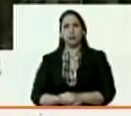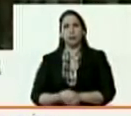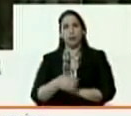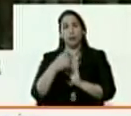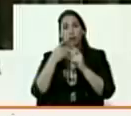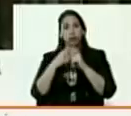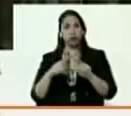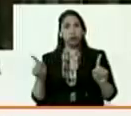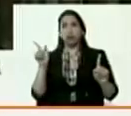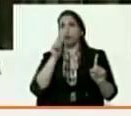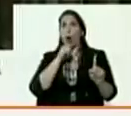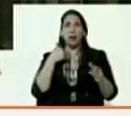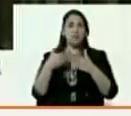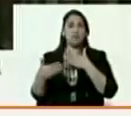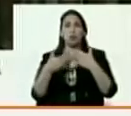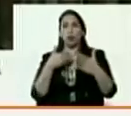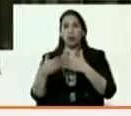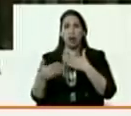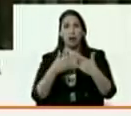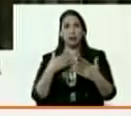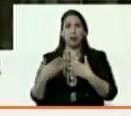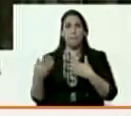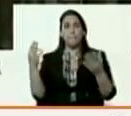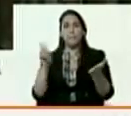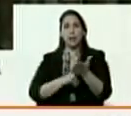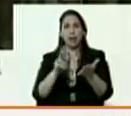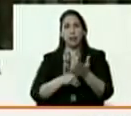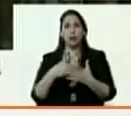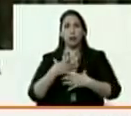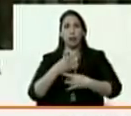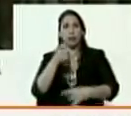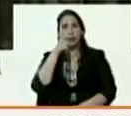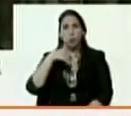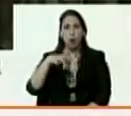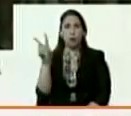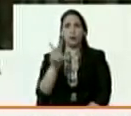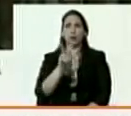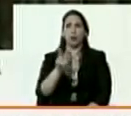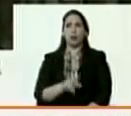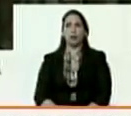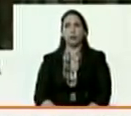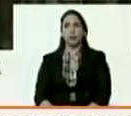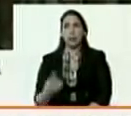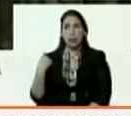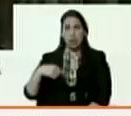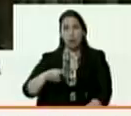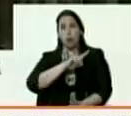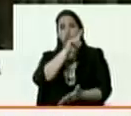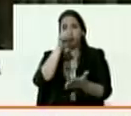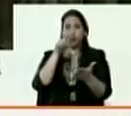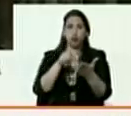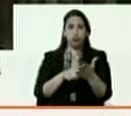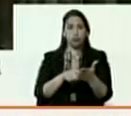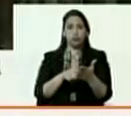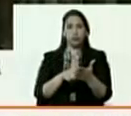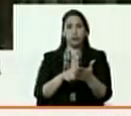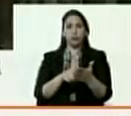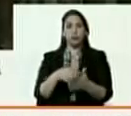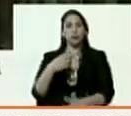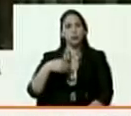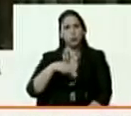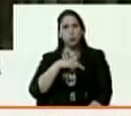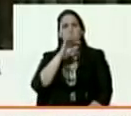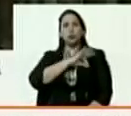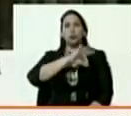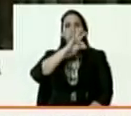los verdaderos intereses del pueblo venezolano. Tenemos absoluta certeza que nuestra